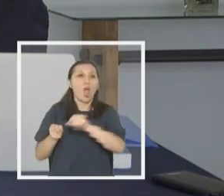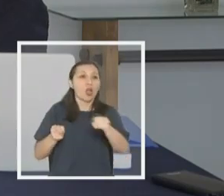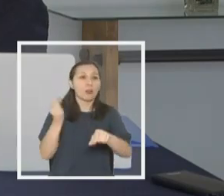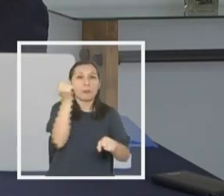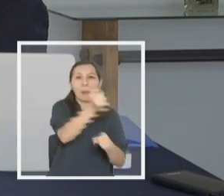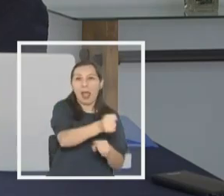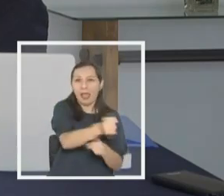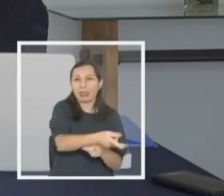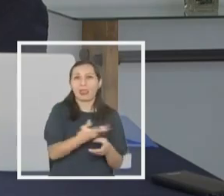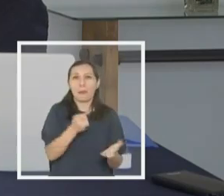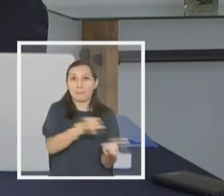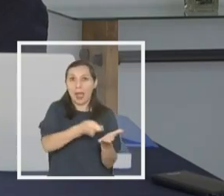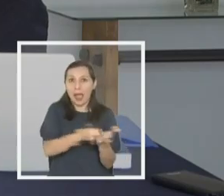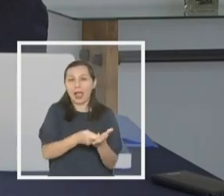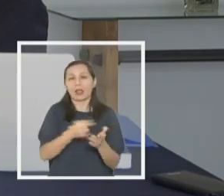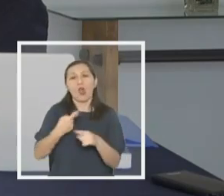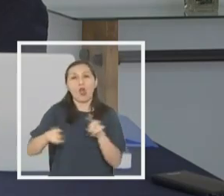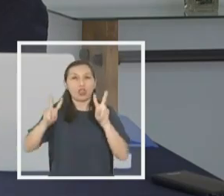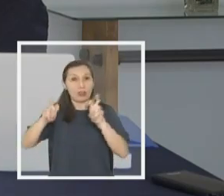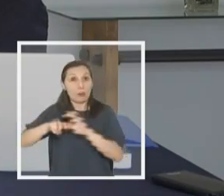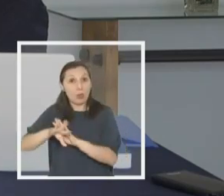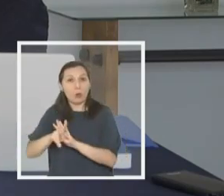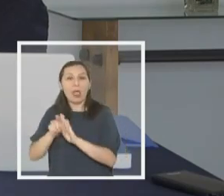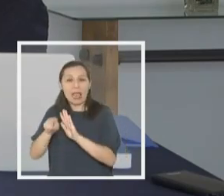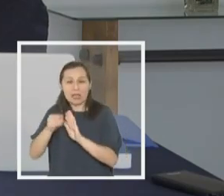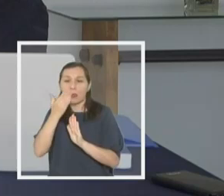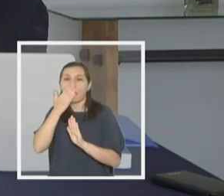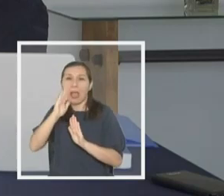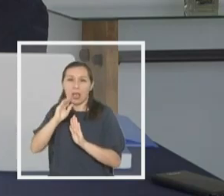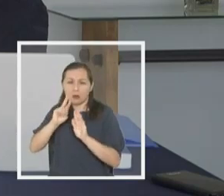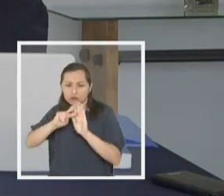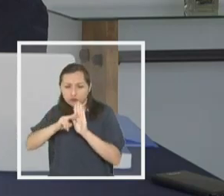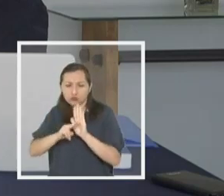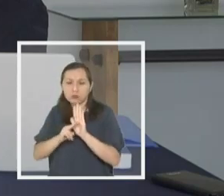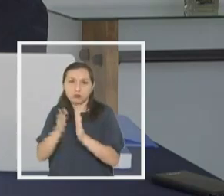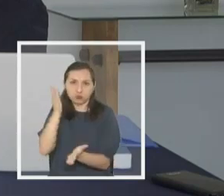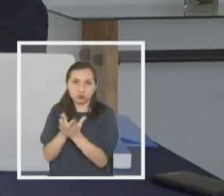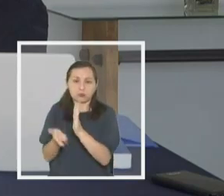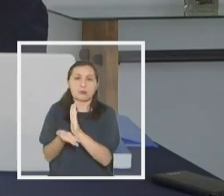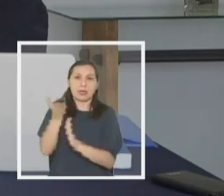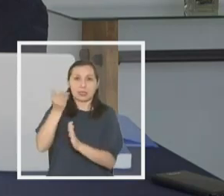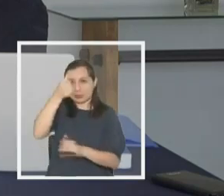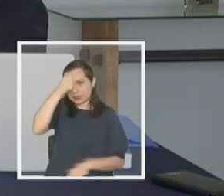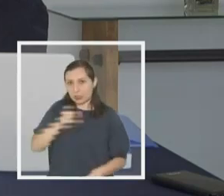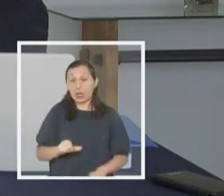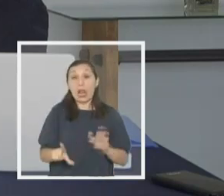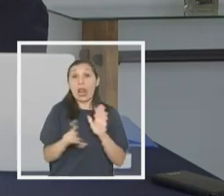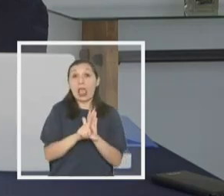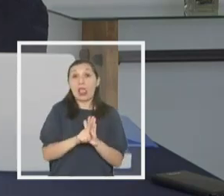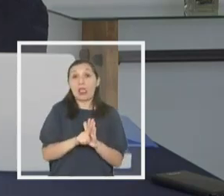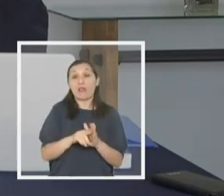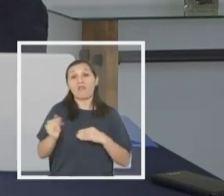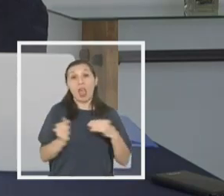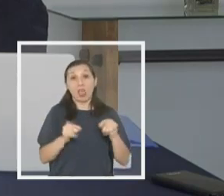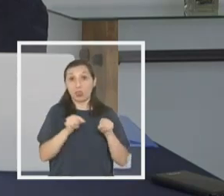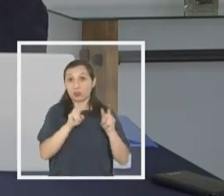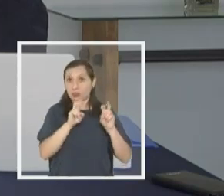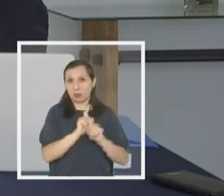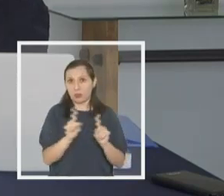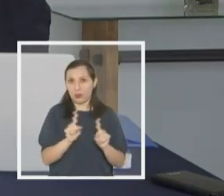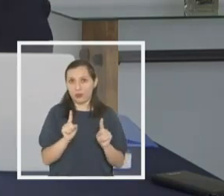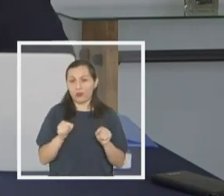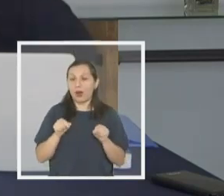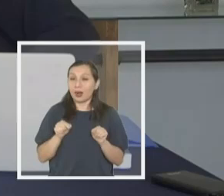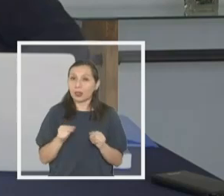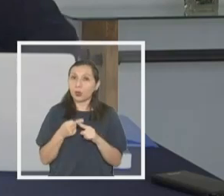en casos de nuevos tipos de delincuencia, que los vamos a mejorar y vamos a endurecer las penalidades, en Chile no es que la ley sea blanda en estas cosas. Y